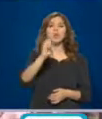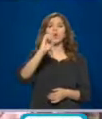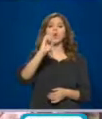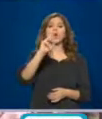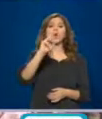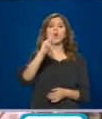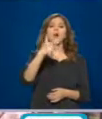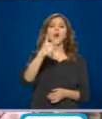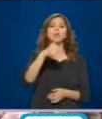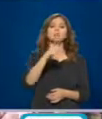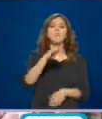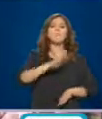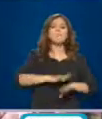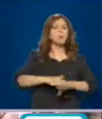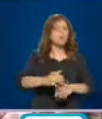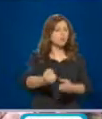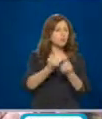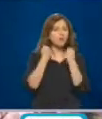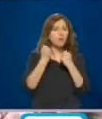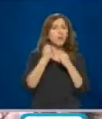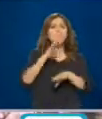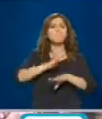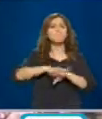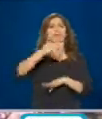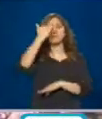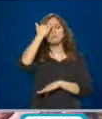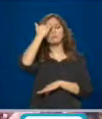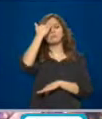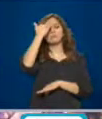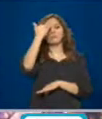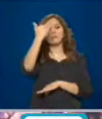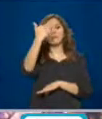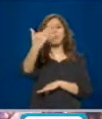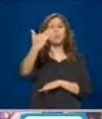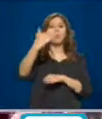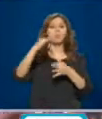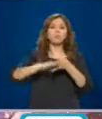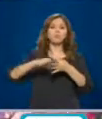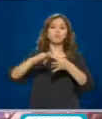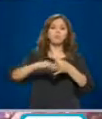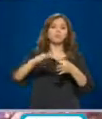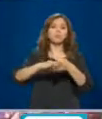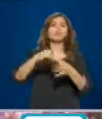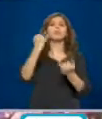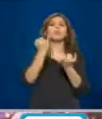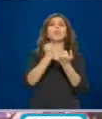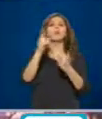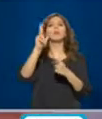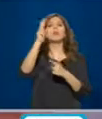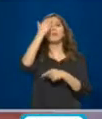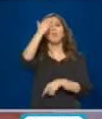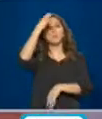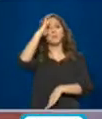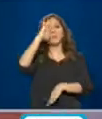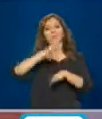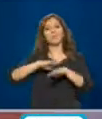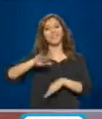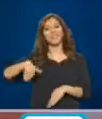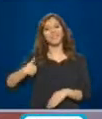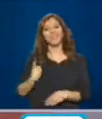más intensos, más duraderos y sobre todo, pues, que puedan ser múltiples. Memorable. Irene. Memorables. Qué maravilla. Muchas gracias por